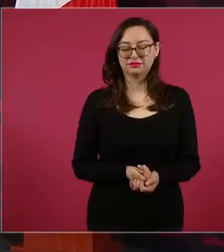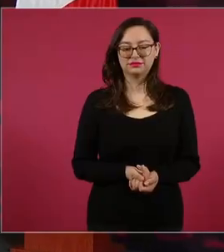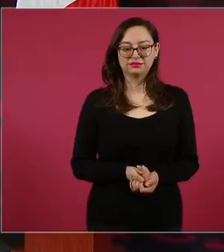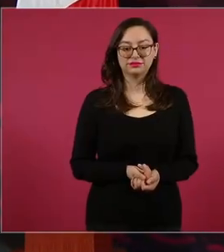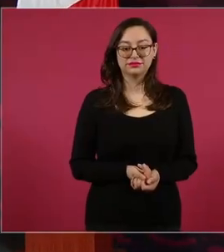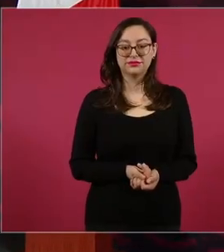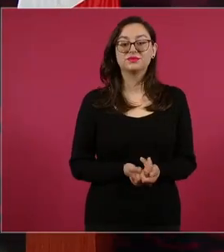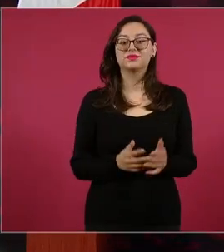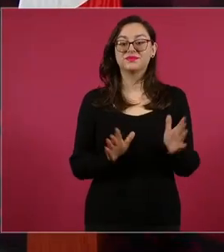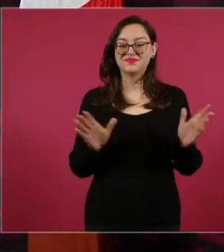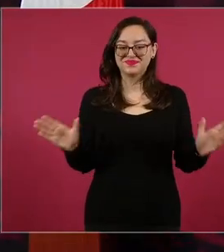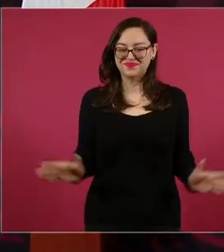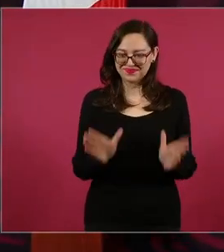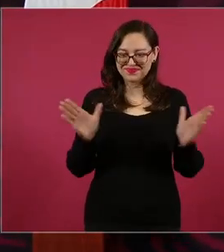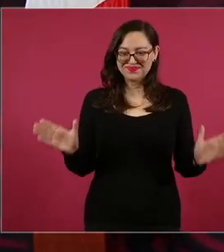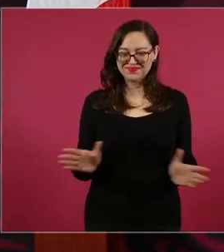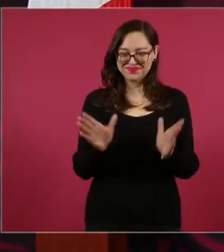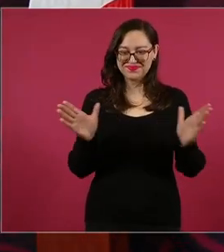como